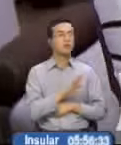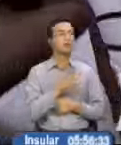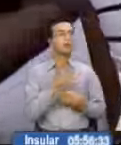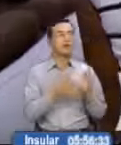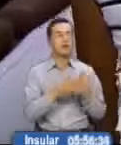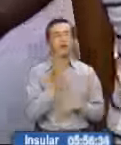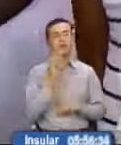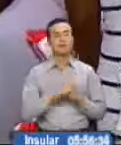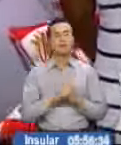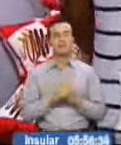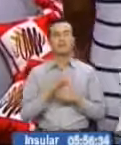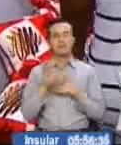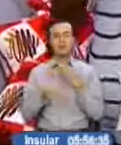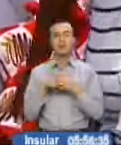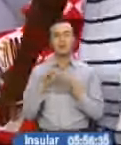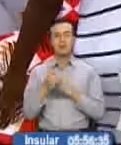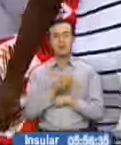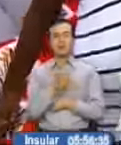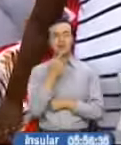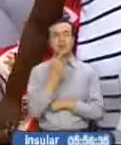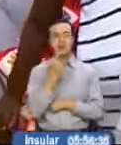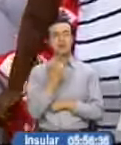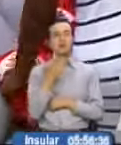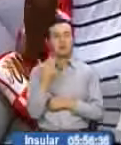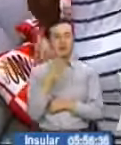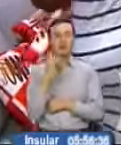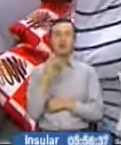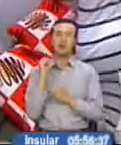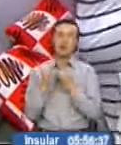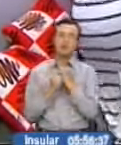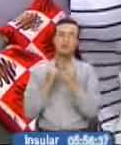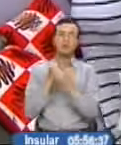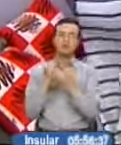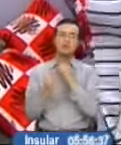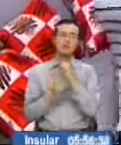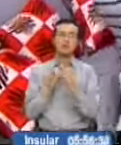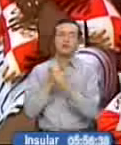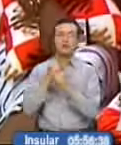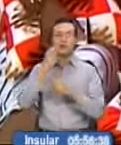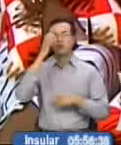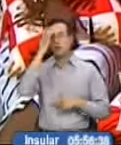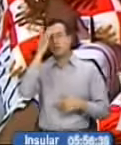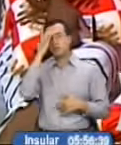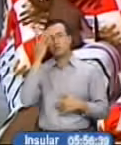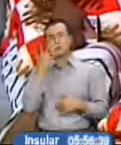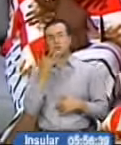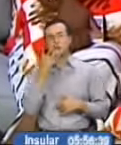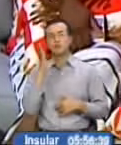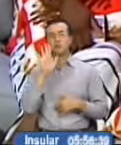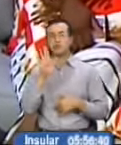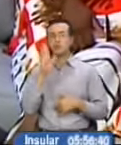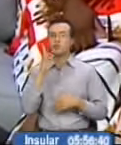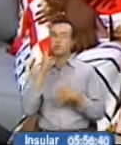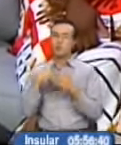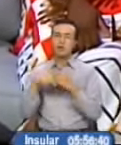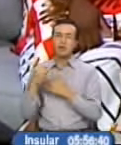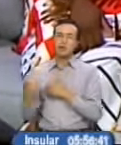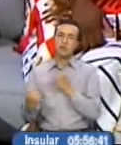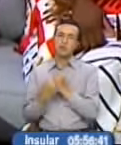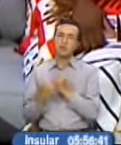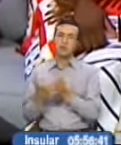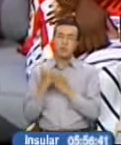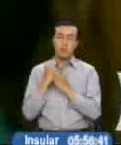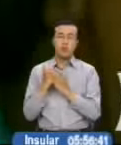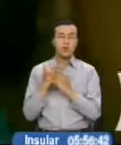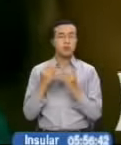Doña Carmen, como la conocen sus allegados, ha batallado durante años con una enfermedad que sin la ayuda de sus seres más cercanos y la de